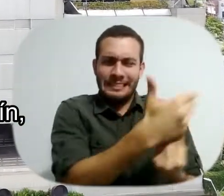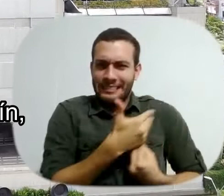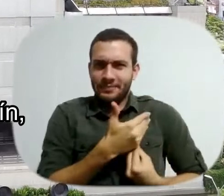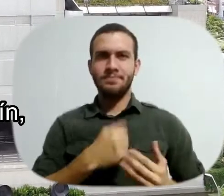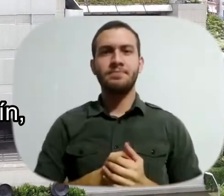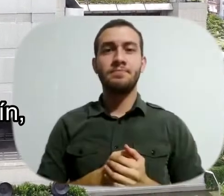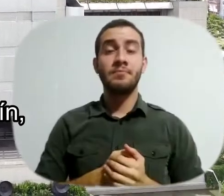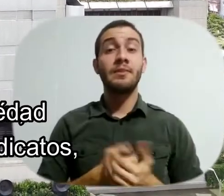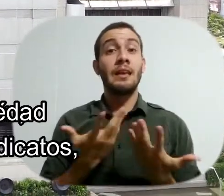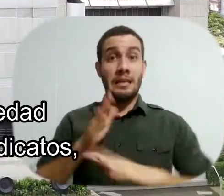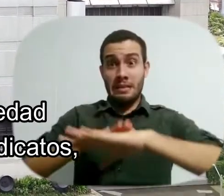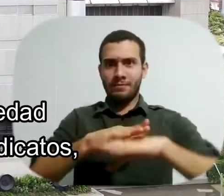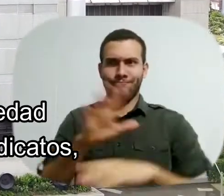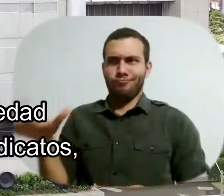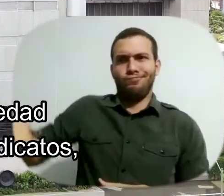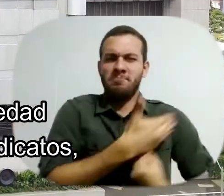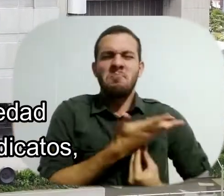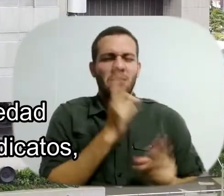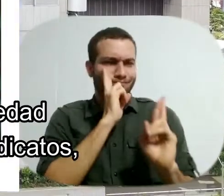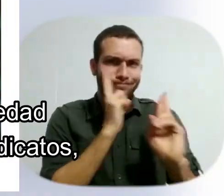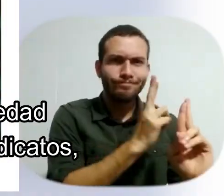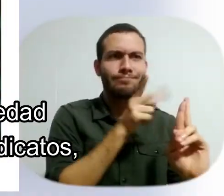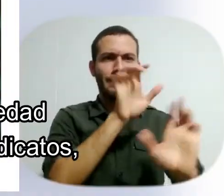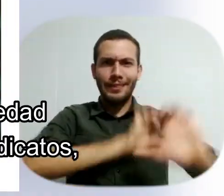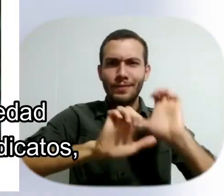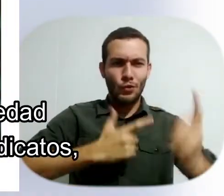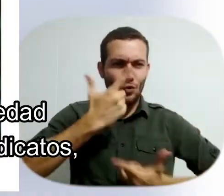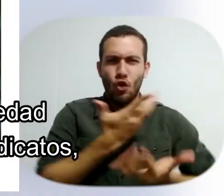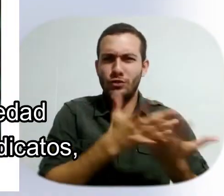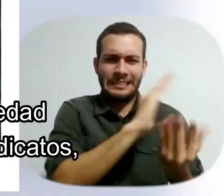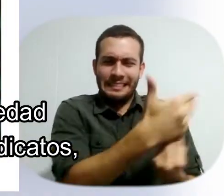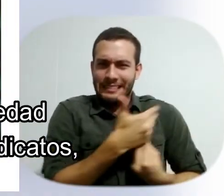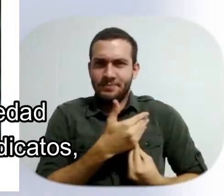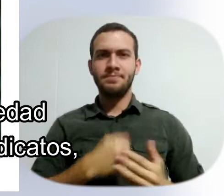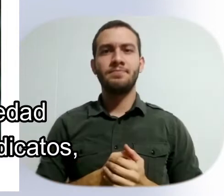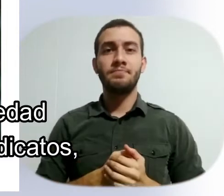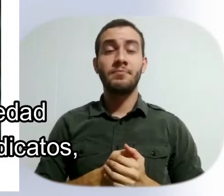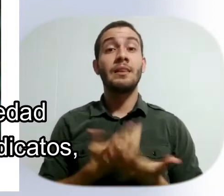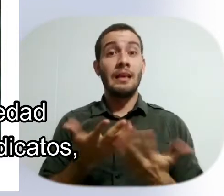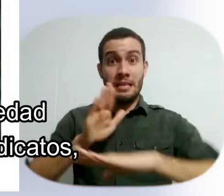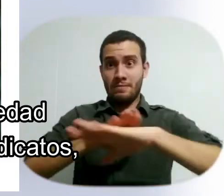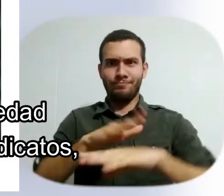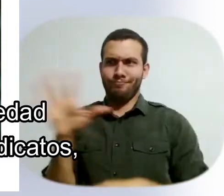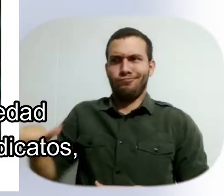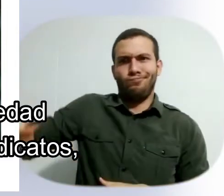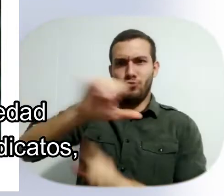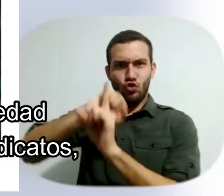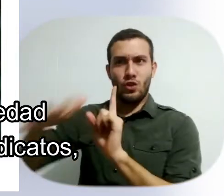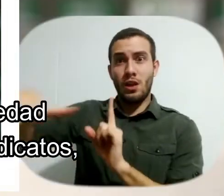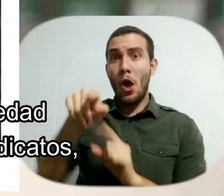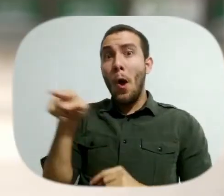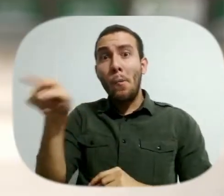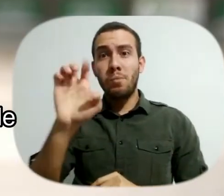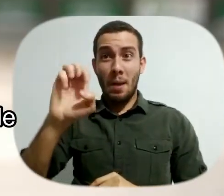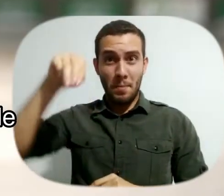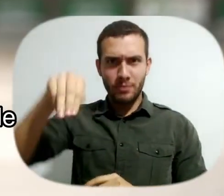que cuidarla, tenemos que defenderla, tenemos que respetarla. Hago un llamado a toda la sociedad civil para que rodeemos a EPM, a los gremios, a